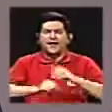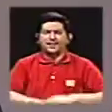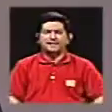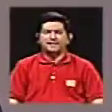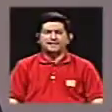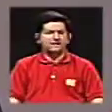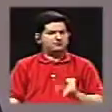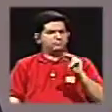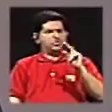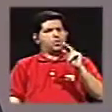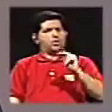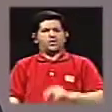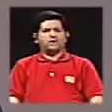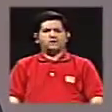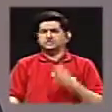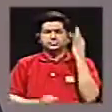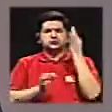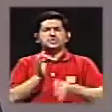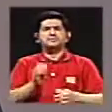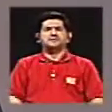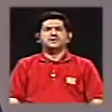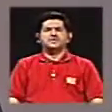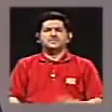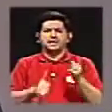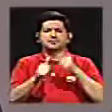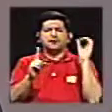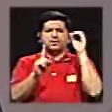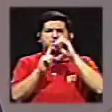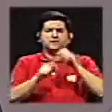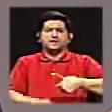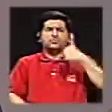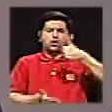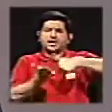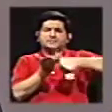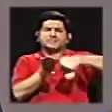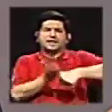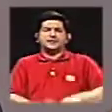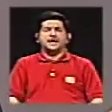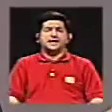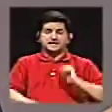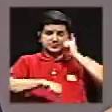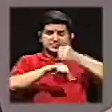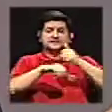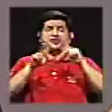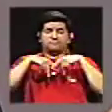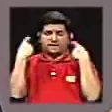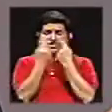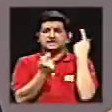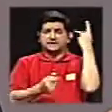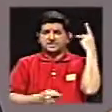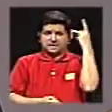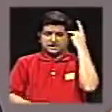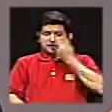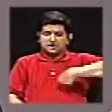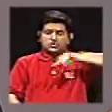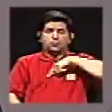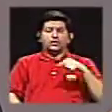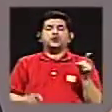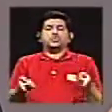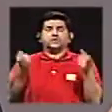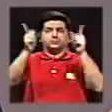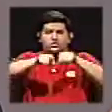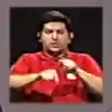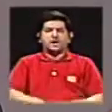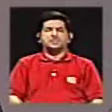No lo es. Es tan simple como que el primer objetivo es ganar las elecciones, y para eso se crea un partido político. En el caso nuestro,